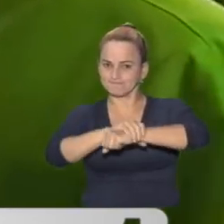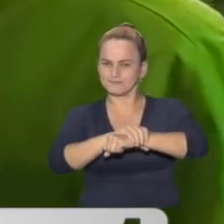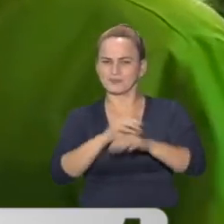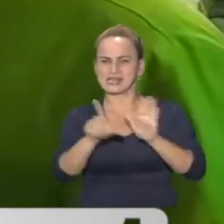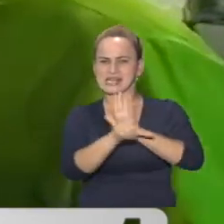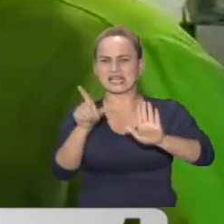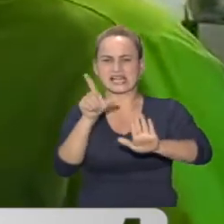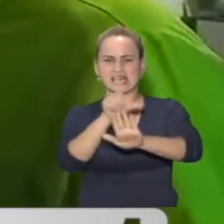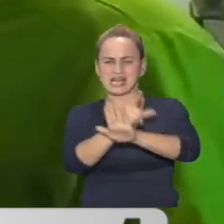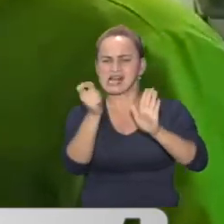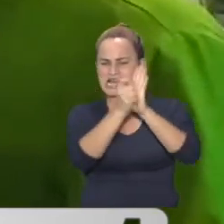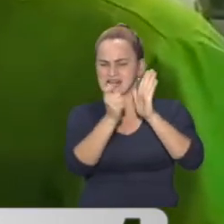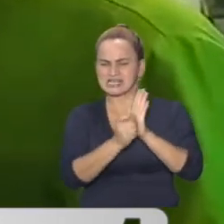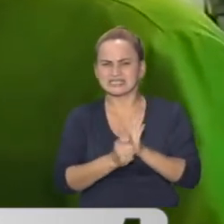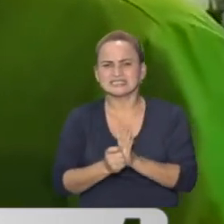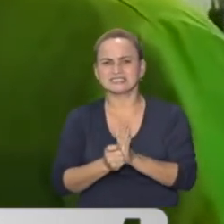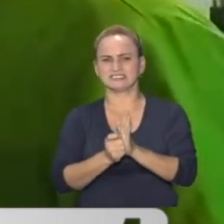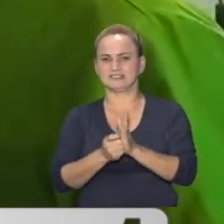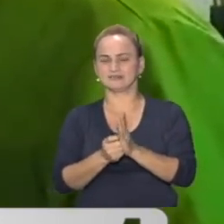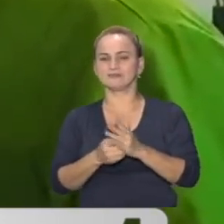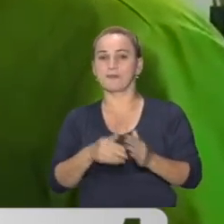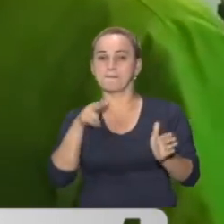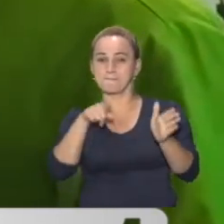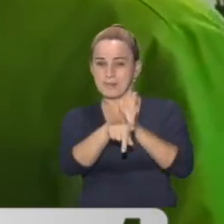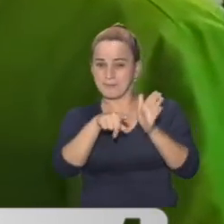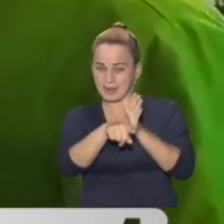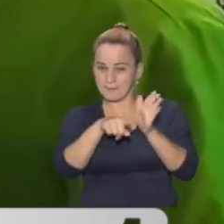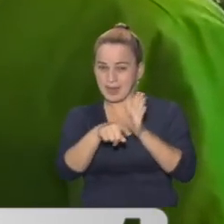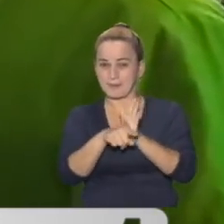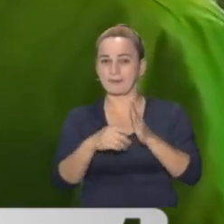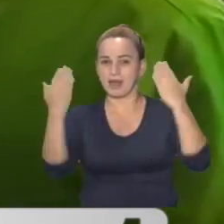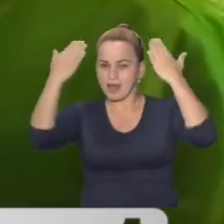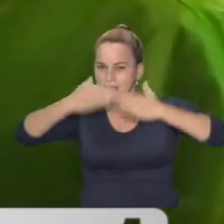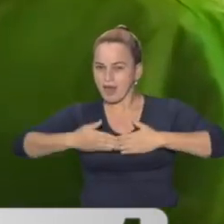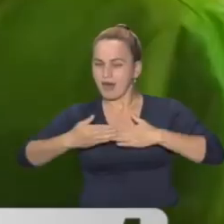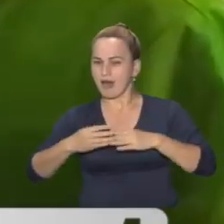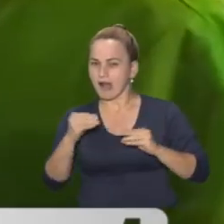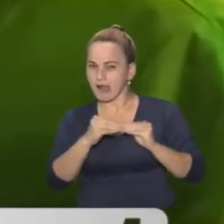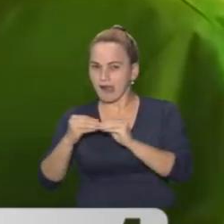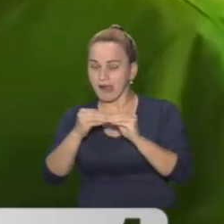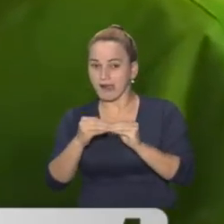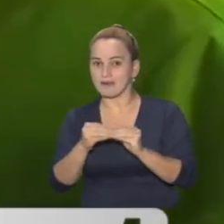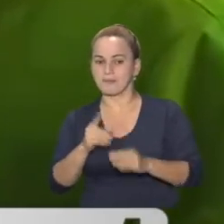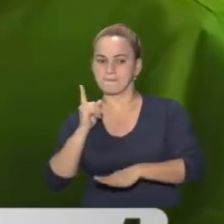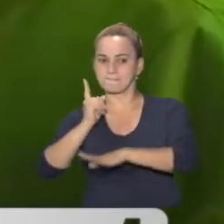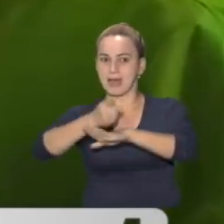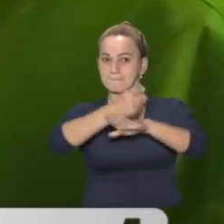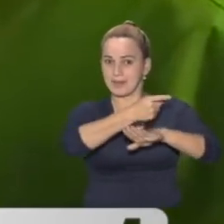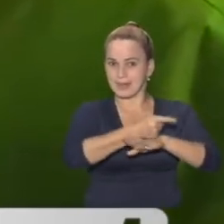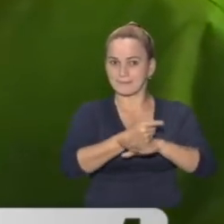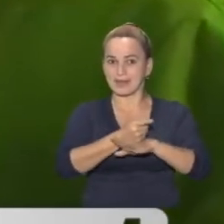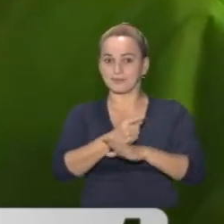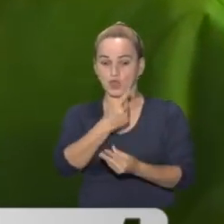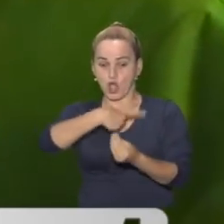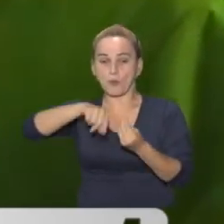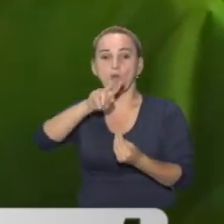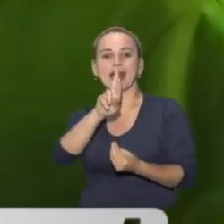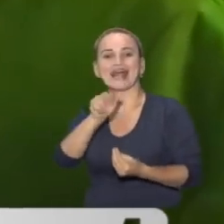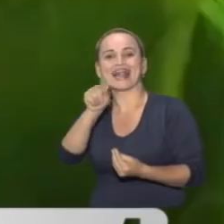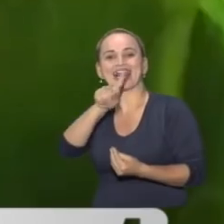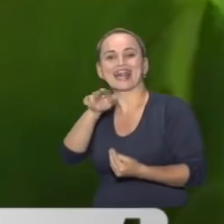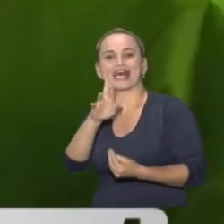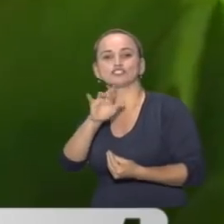los delitos de concierto para delinquir y homicidio. Sería el responsable de liderar a nombre de los rastrojos